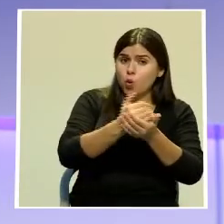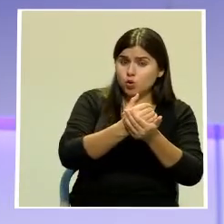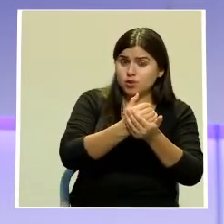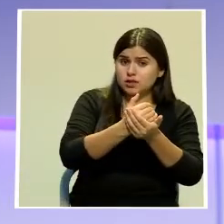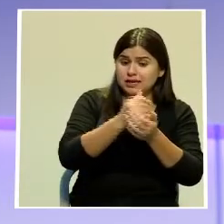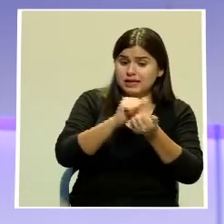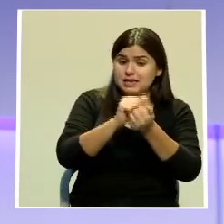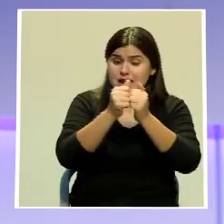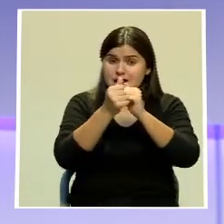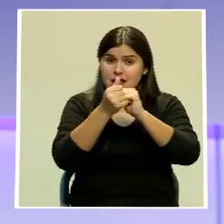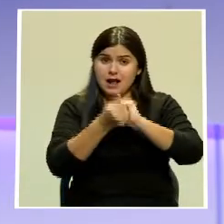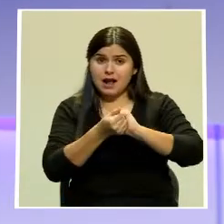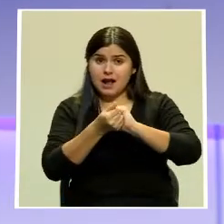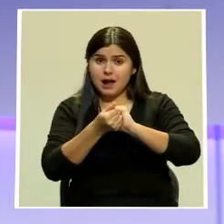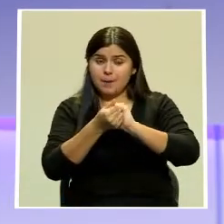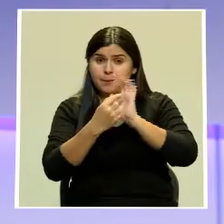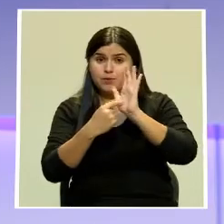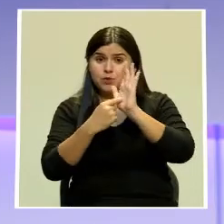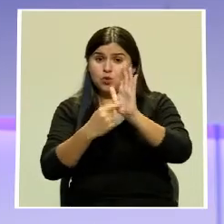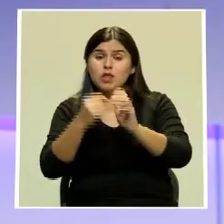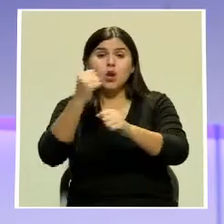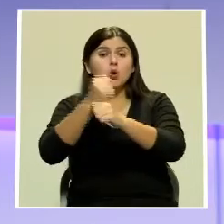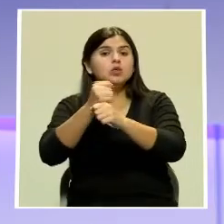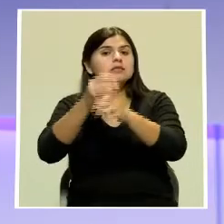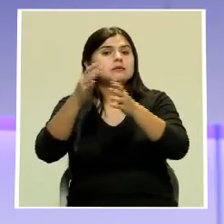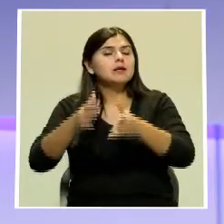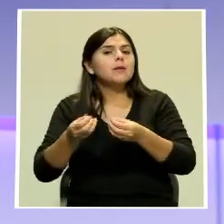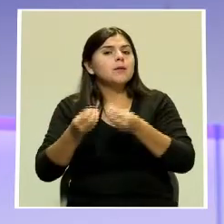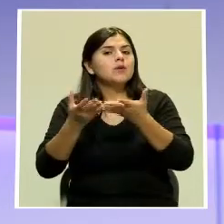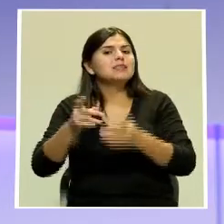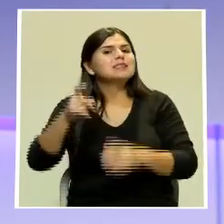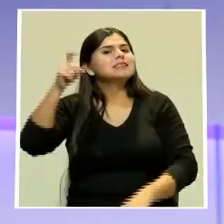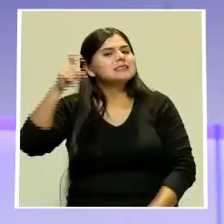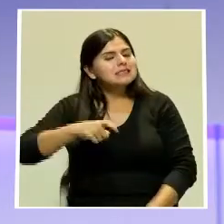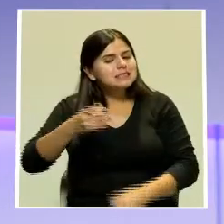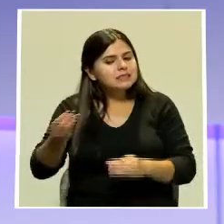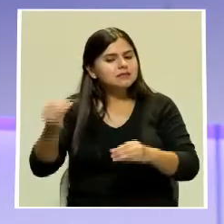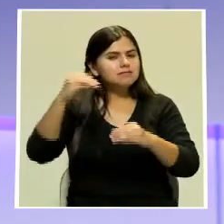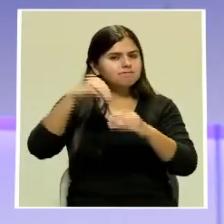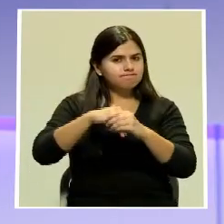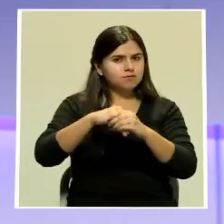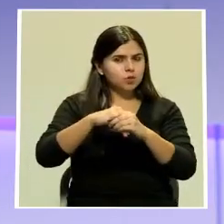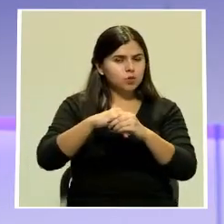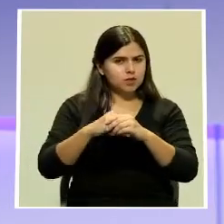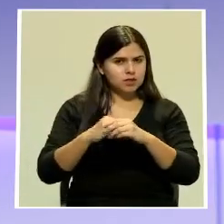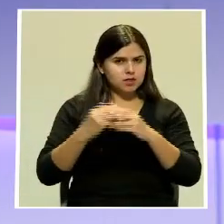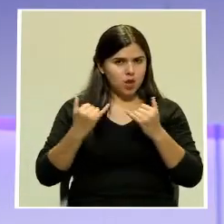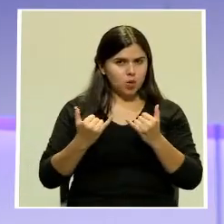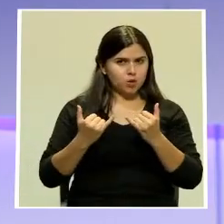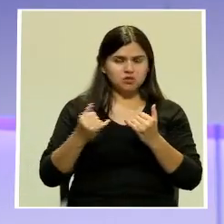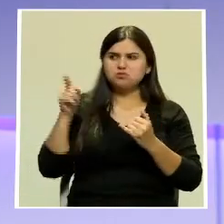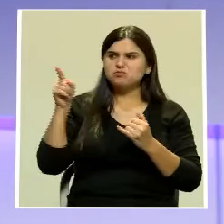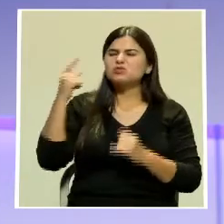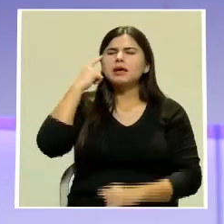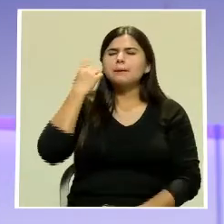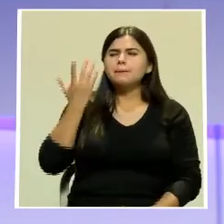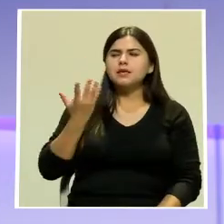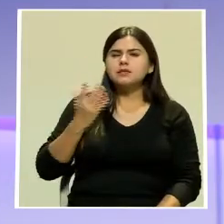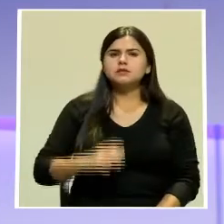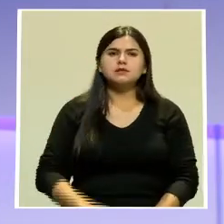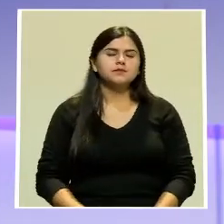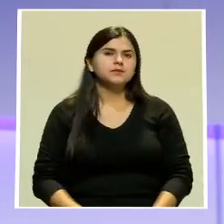los estatus de los empleados públicos debe incluir a los actuales. ¿Cuál es su posición al respecto? Bueno, es un tema